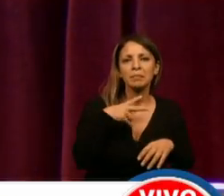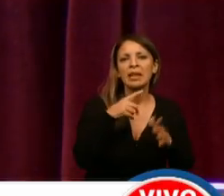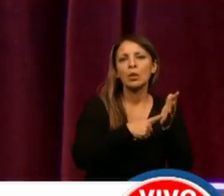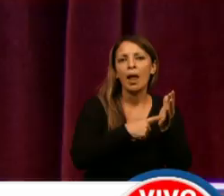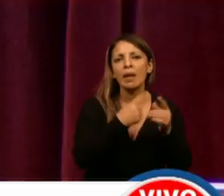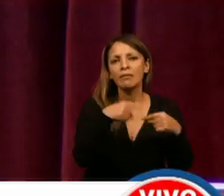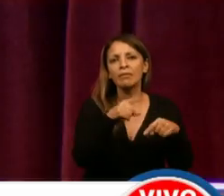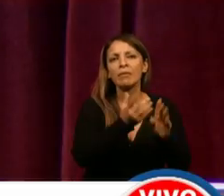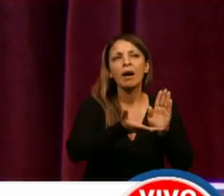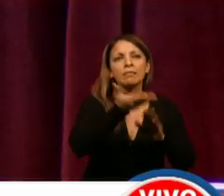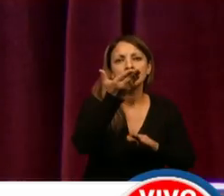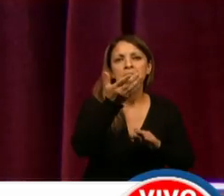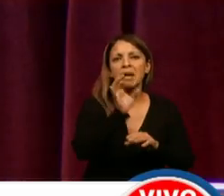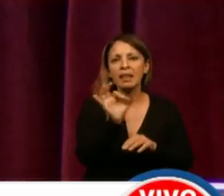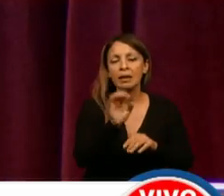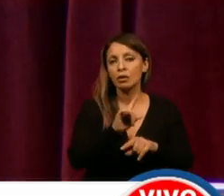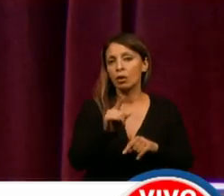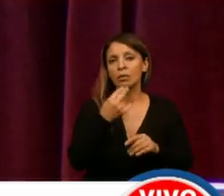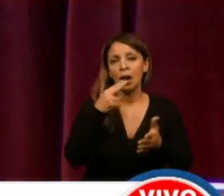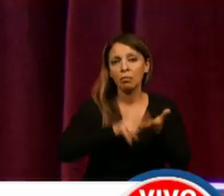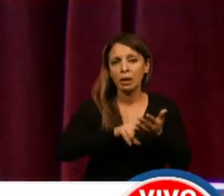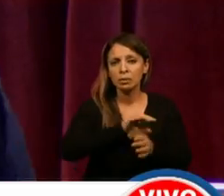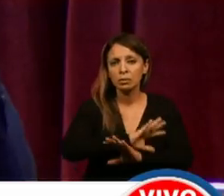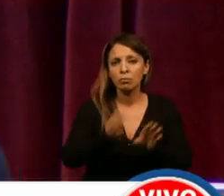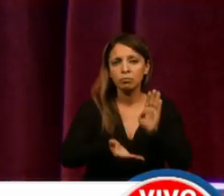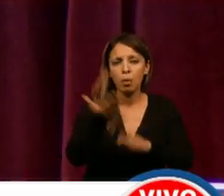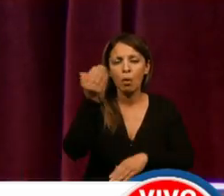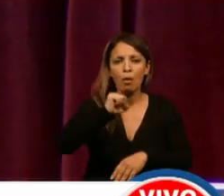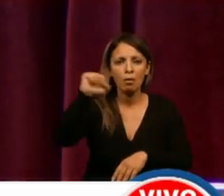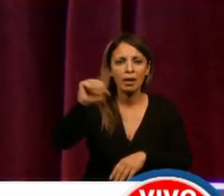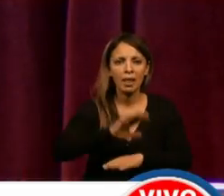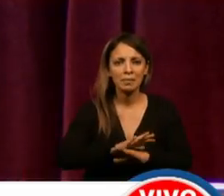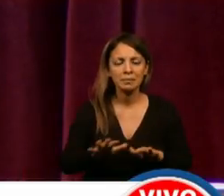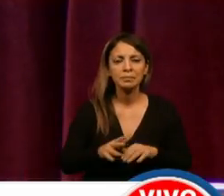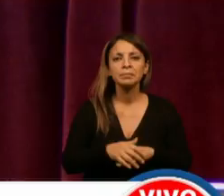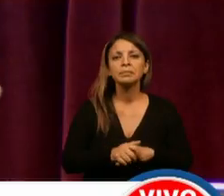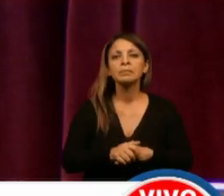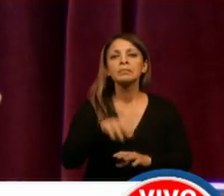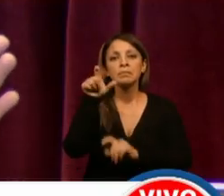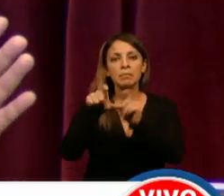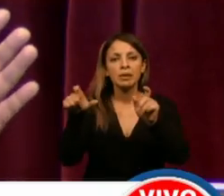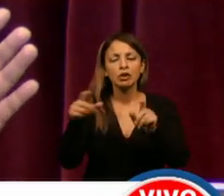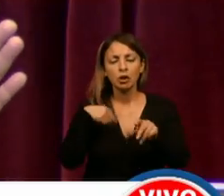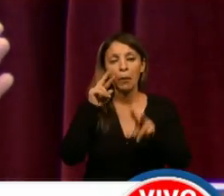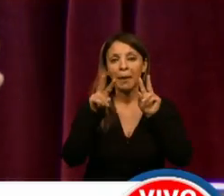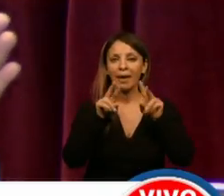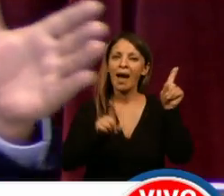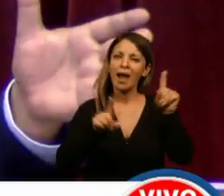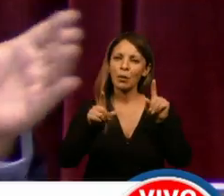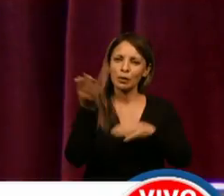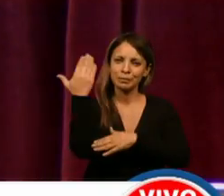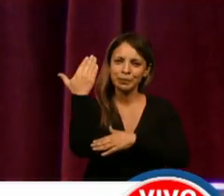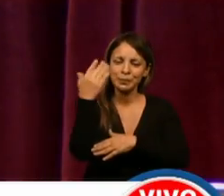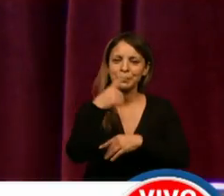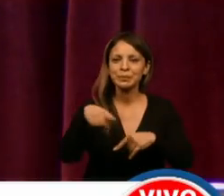solamente hubieron tarifas impagables en la argentina con anuencia de muchos dirigentes territoriales yo por ahí escuchaba alguna declaración de